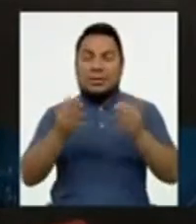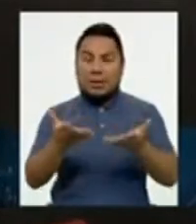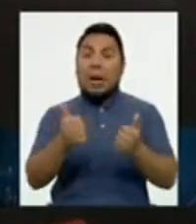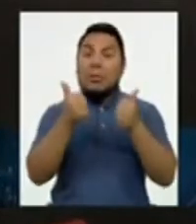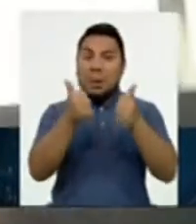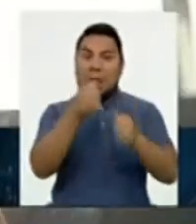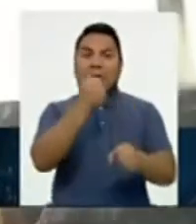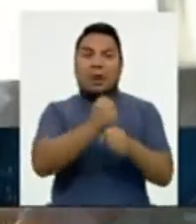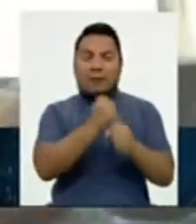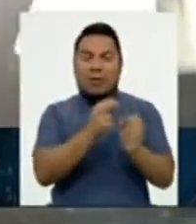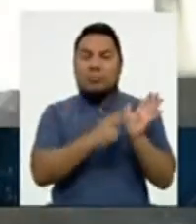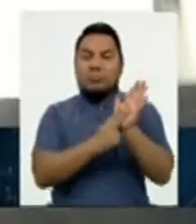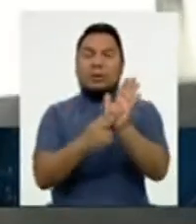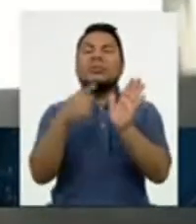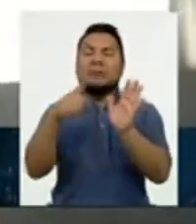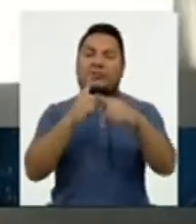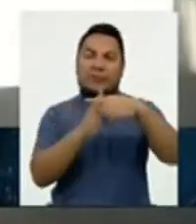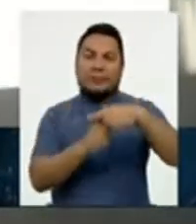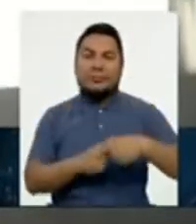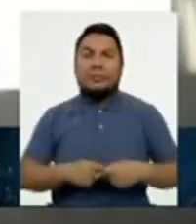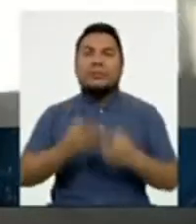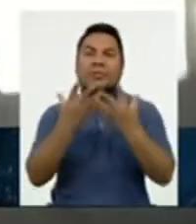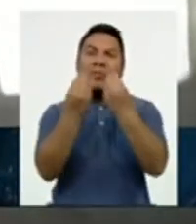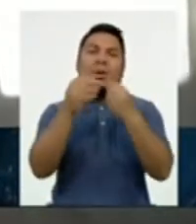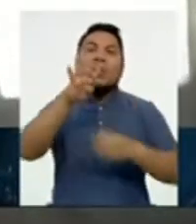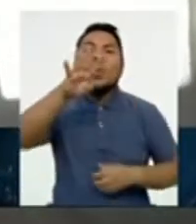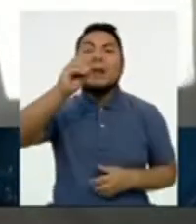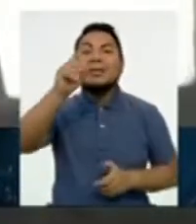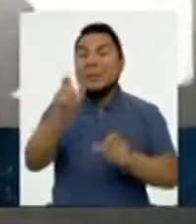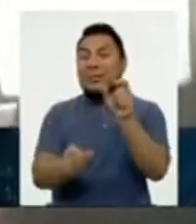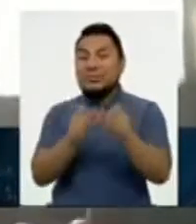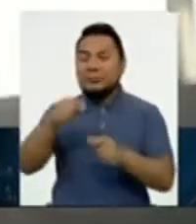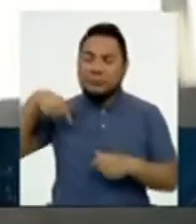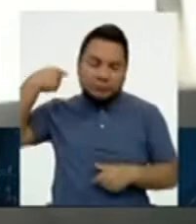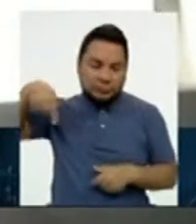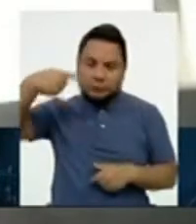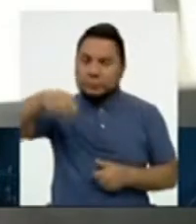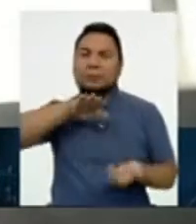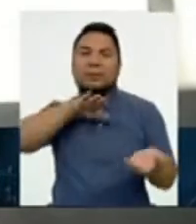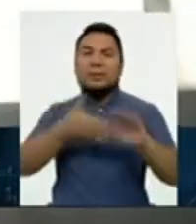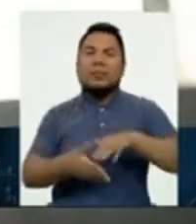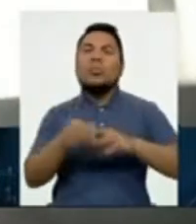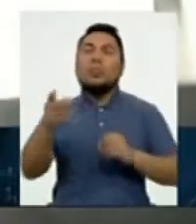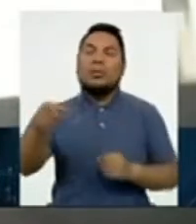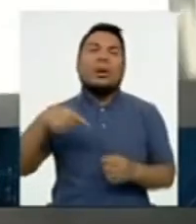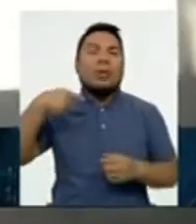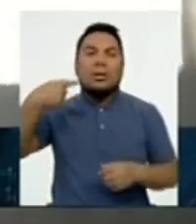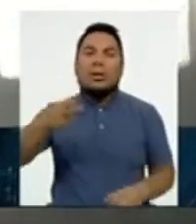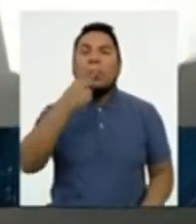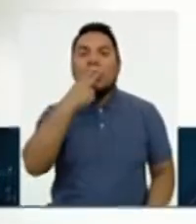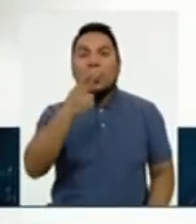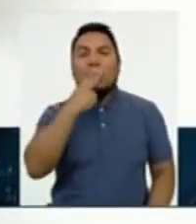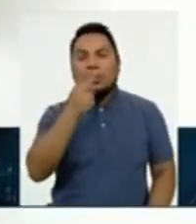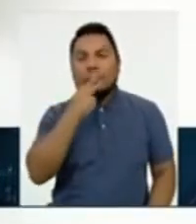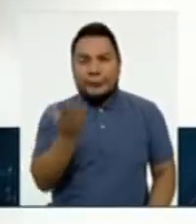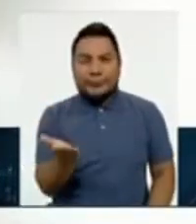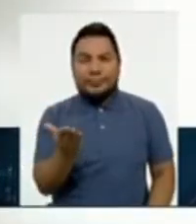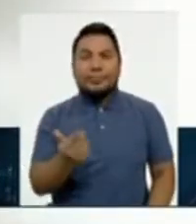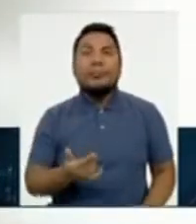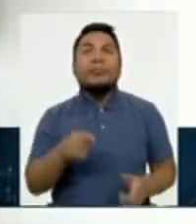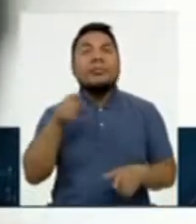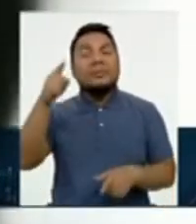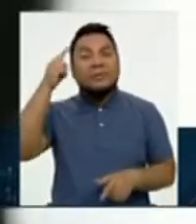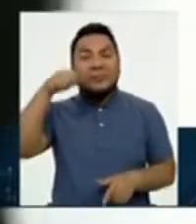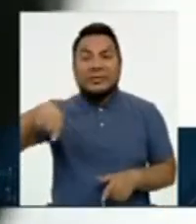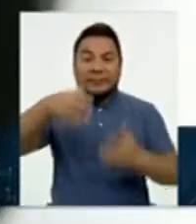medidas efectivas. Más de 40 personas mueren al día por enfermedades vinculadas al consumo de tabaco. A pesar